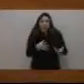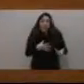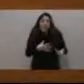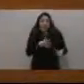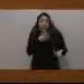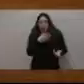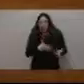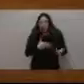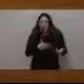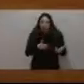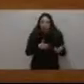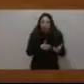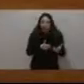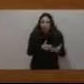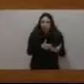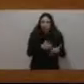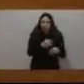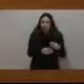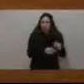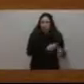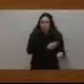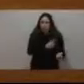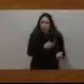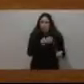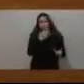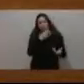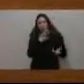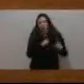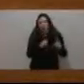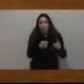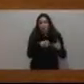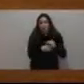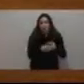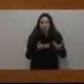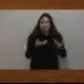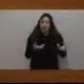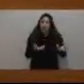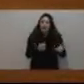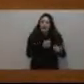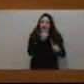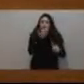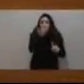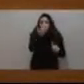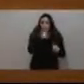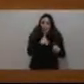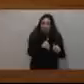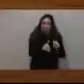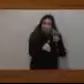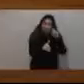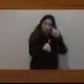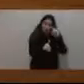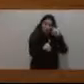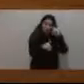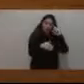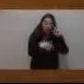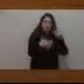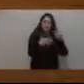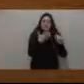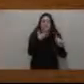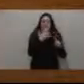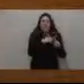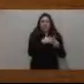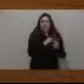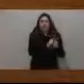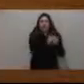inmediatos. Si no estuviésemos inmersos en todo este problema, esperemos que sí, en el futuro vuelvan a cambiar las cosas como